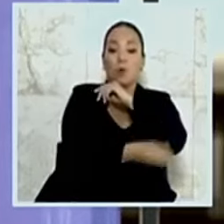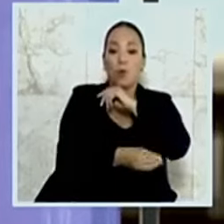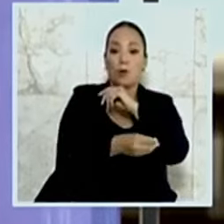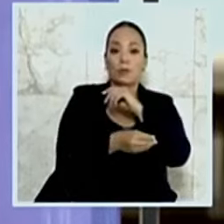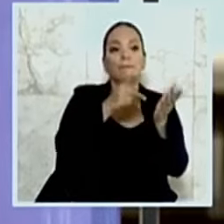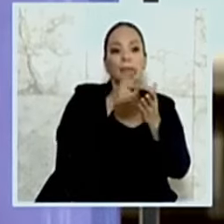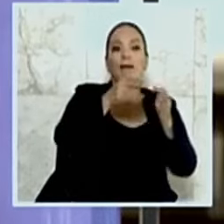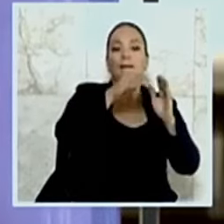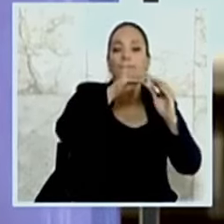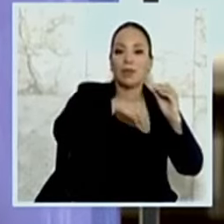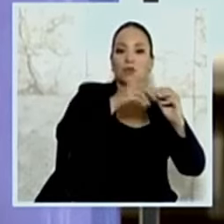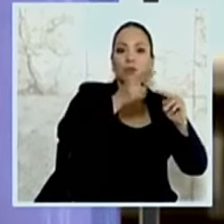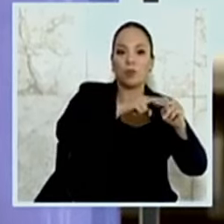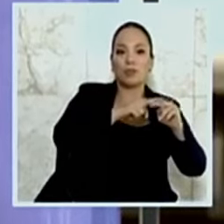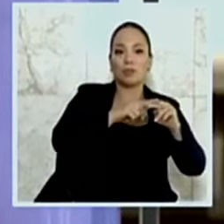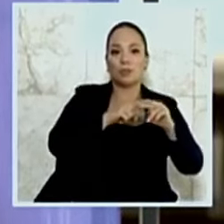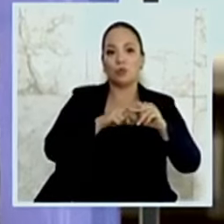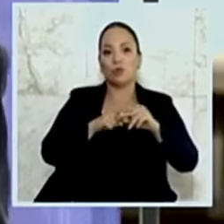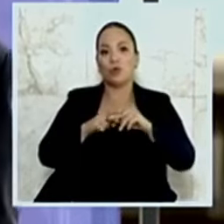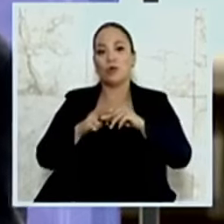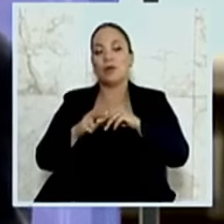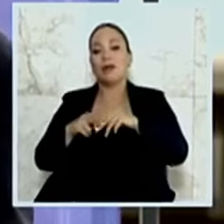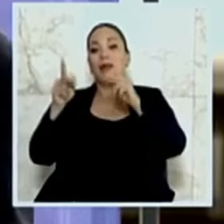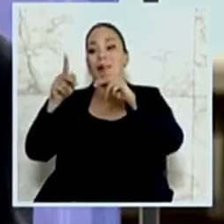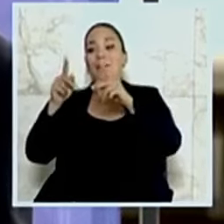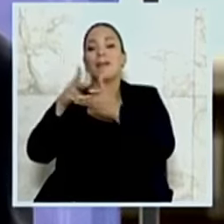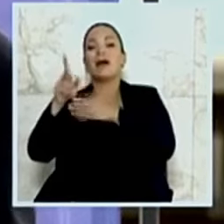no subir impuestos, sino quitarle